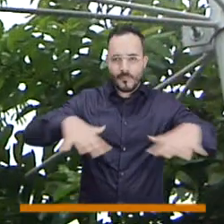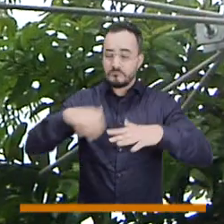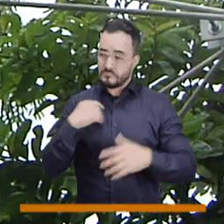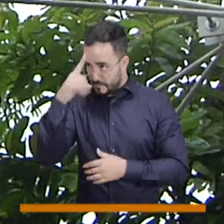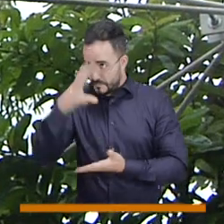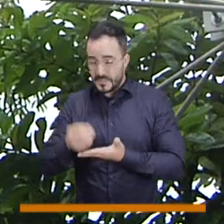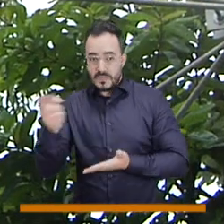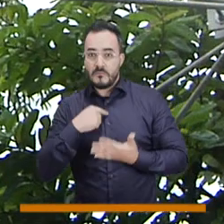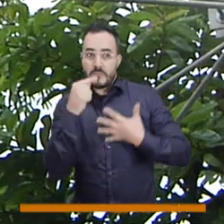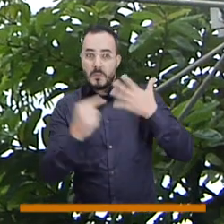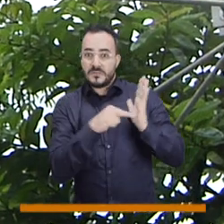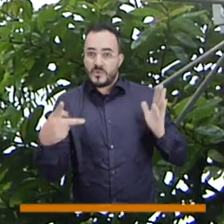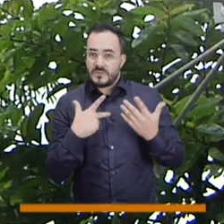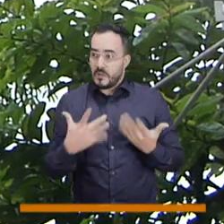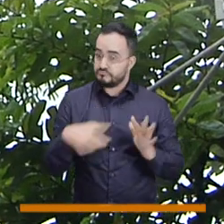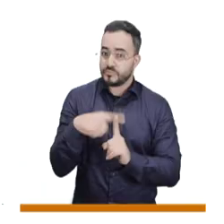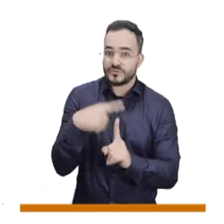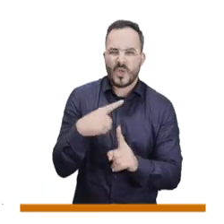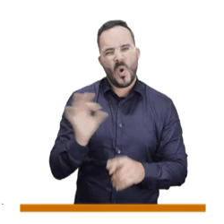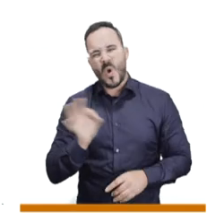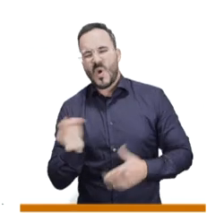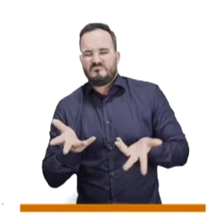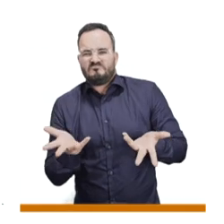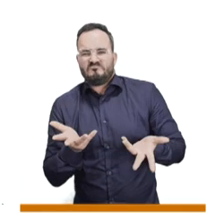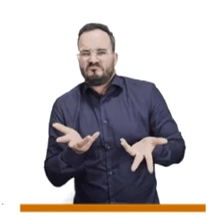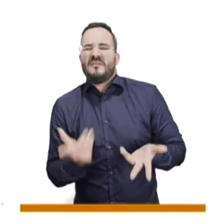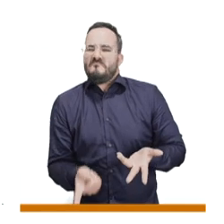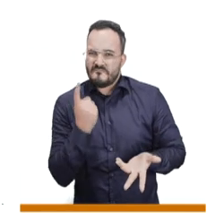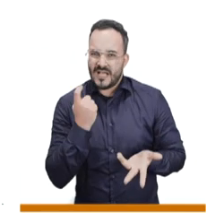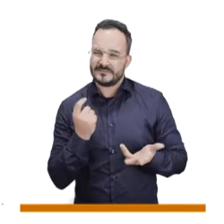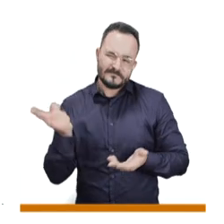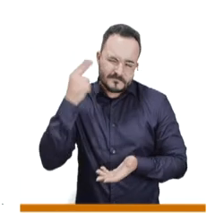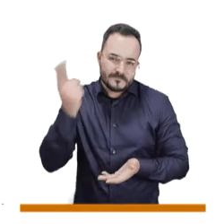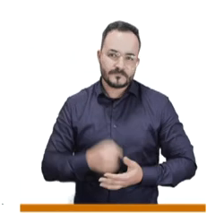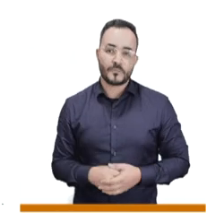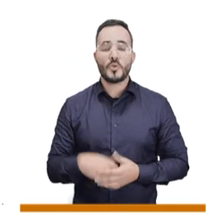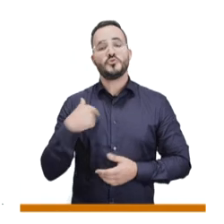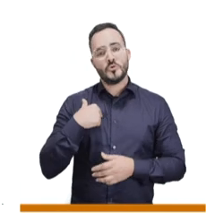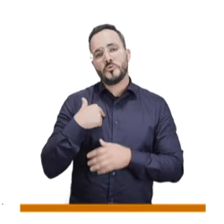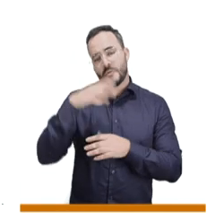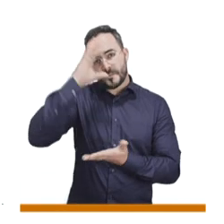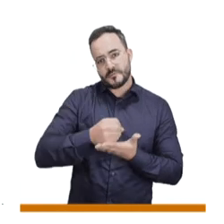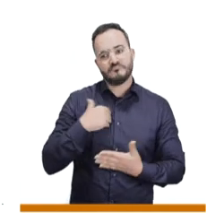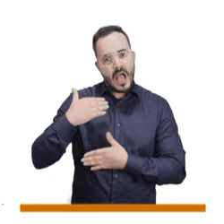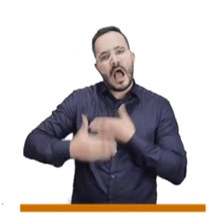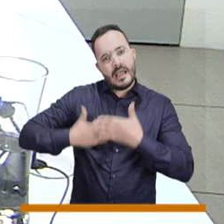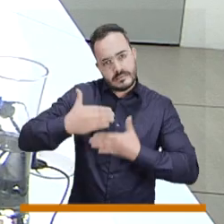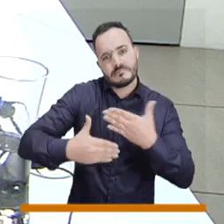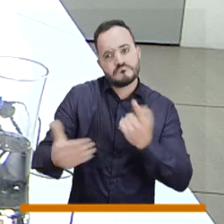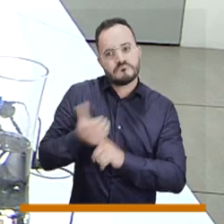¿se está logrando para generar verdaderos impactos o tenemos una tecnología que todavía no sabemos articular correctamente? Estamos en un